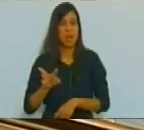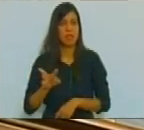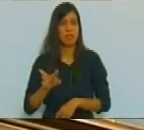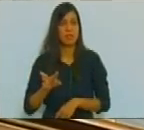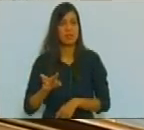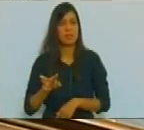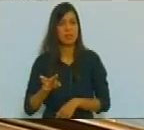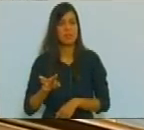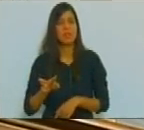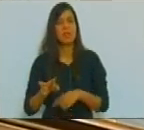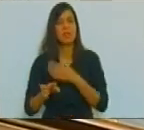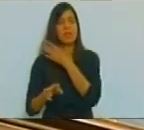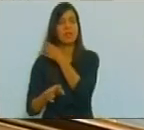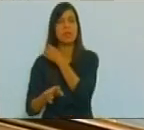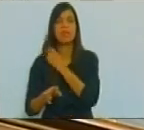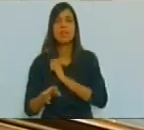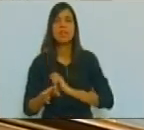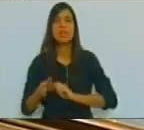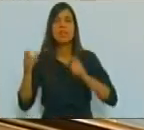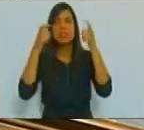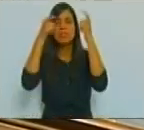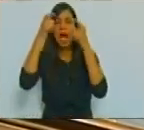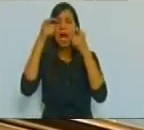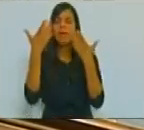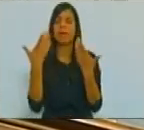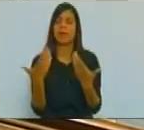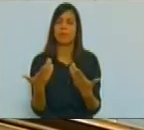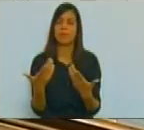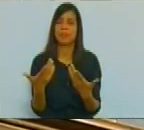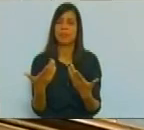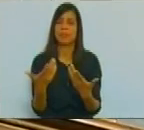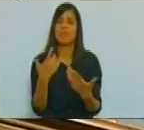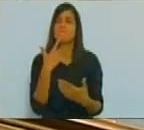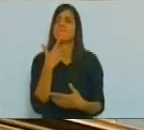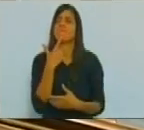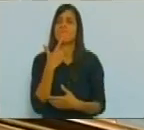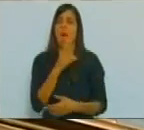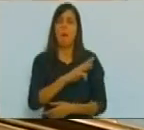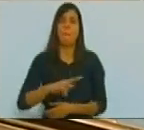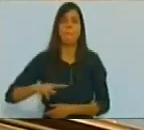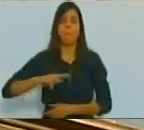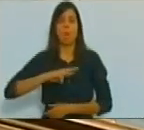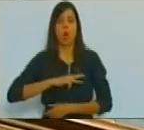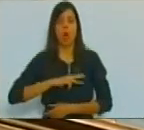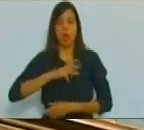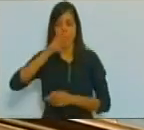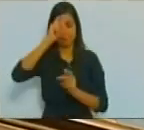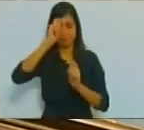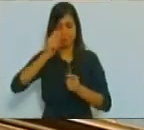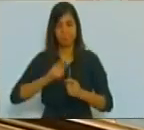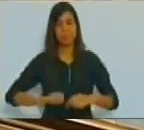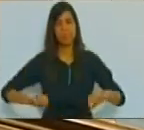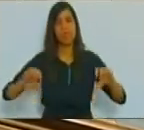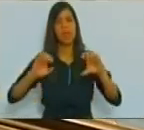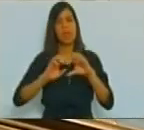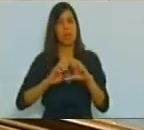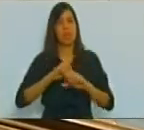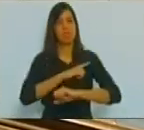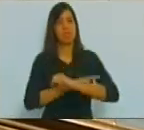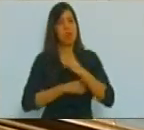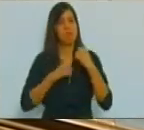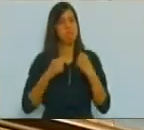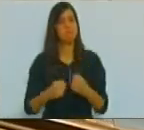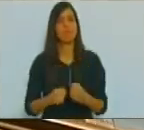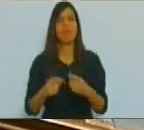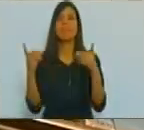nuestro amado comandante chávez tomó la ética y sabia y coraje la decisión de